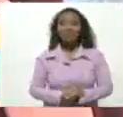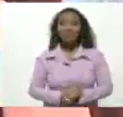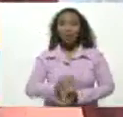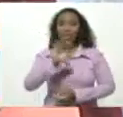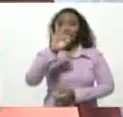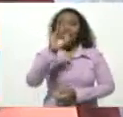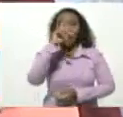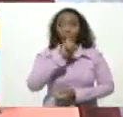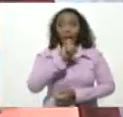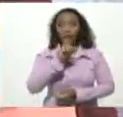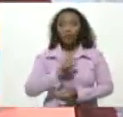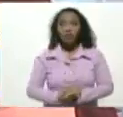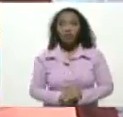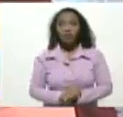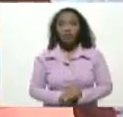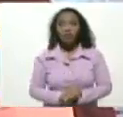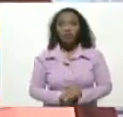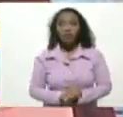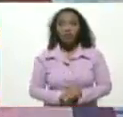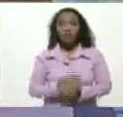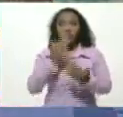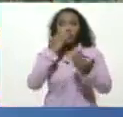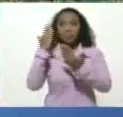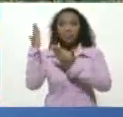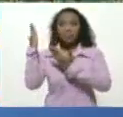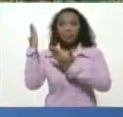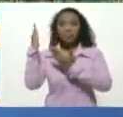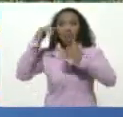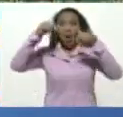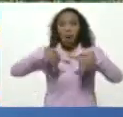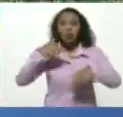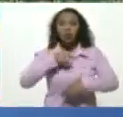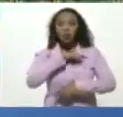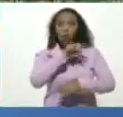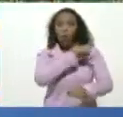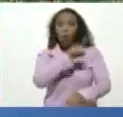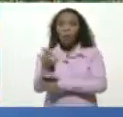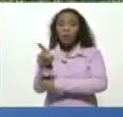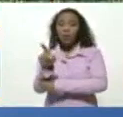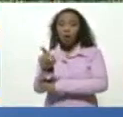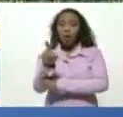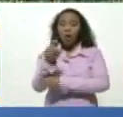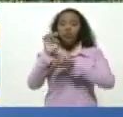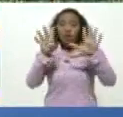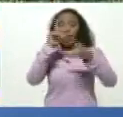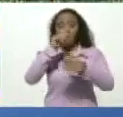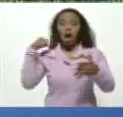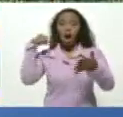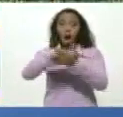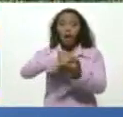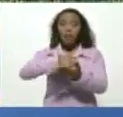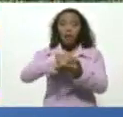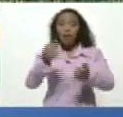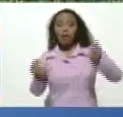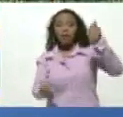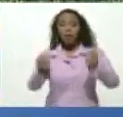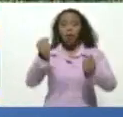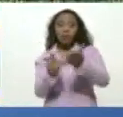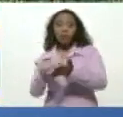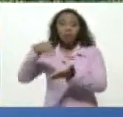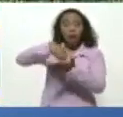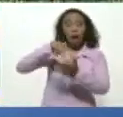3 años, vale. Miren, y hoy estamos cumpliendo 9 años del golpe de timón. Se va levantando esa nueva